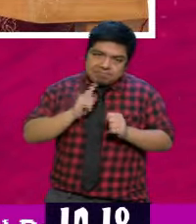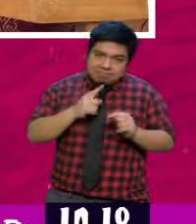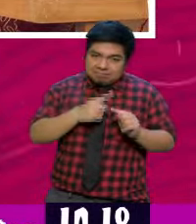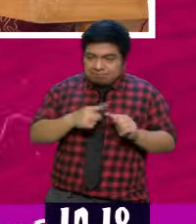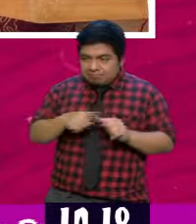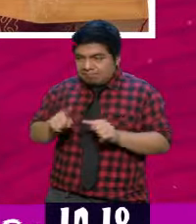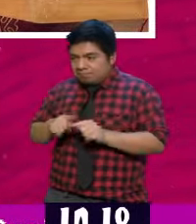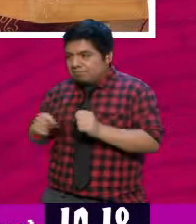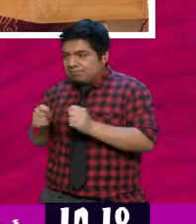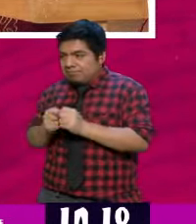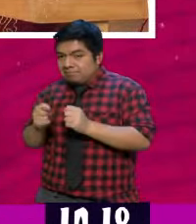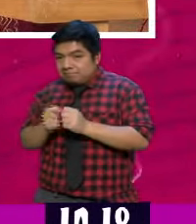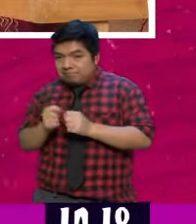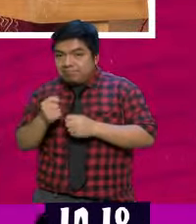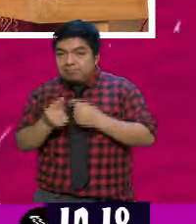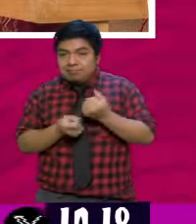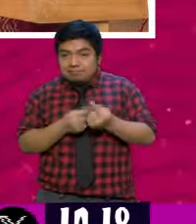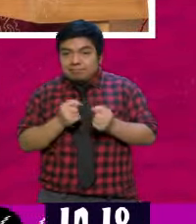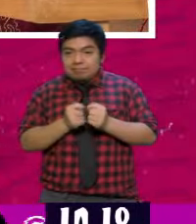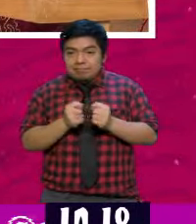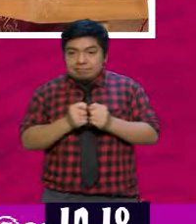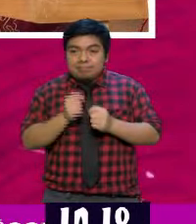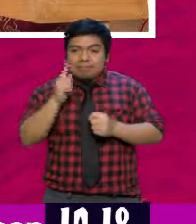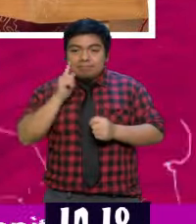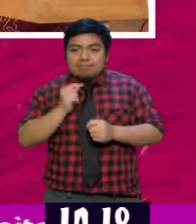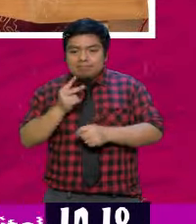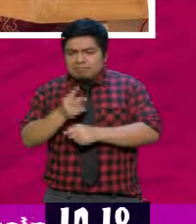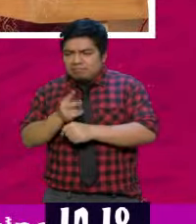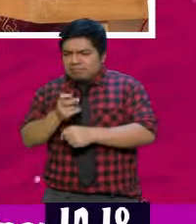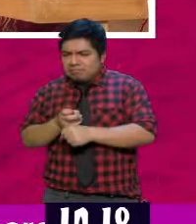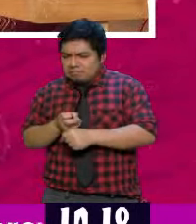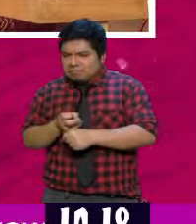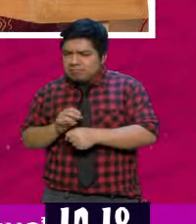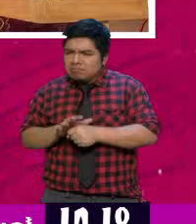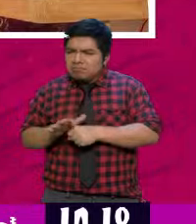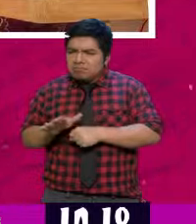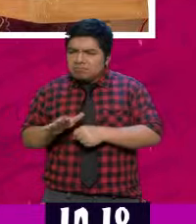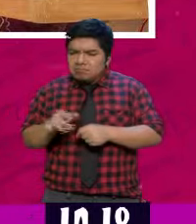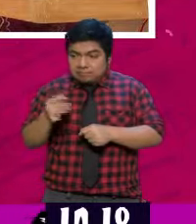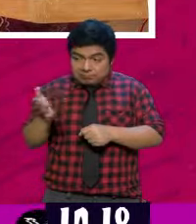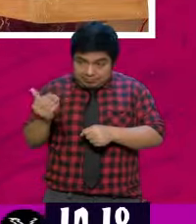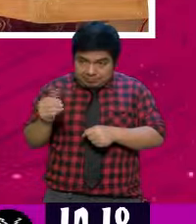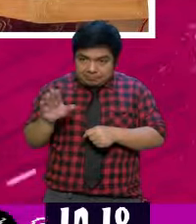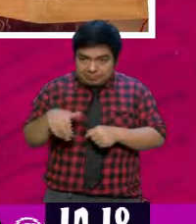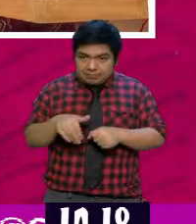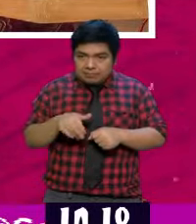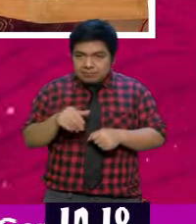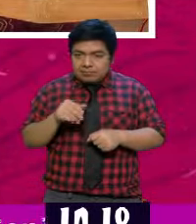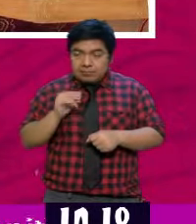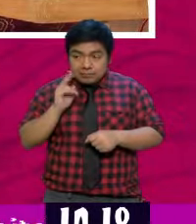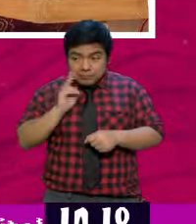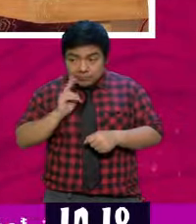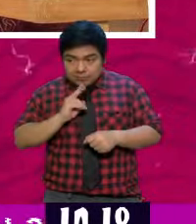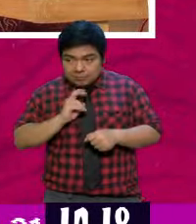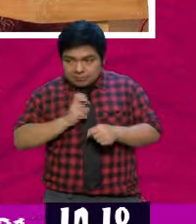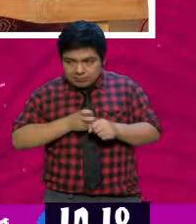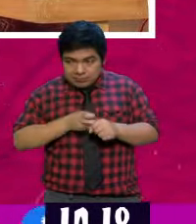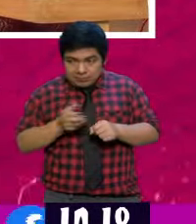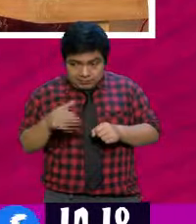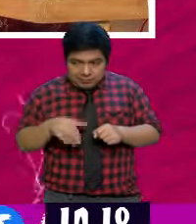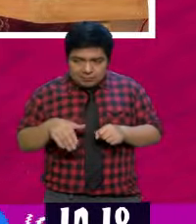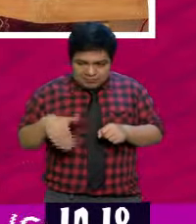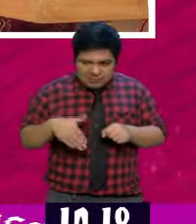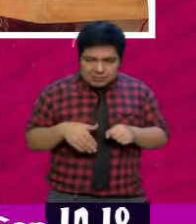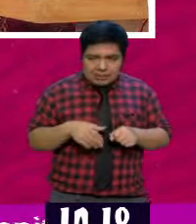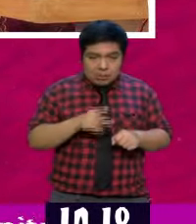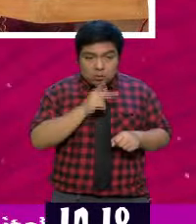hay tías a tías. Sí, hay tías que incluso te invitan a cosas que no están chidas, ¿no? Así le dice, y tú ya, mira, ven, ¿quieres probar la cerveza? Órale. Ándale. A tu